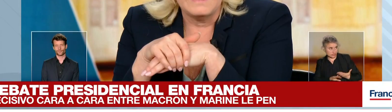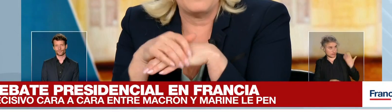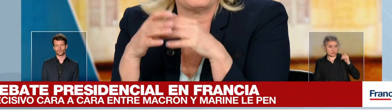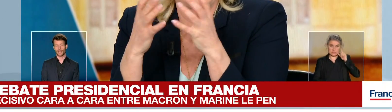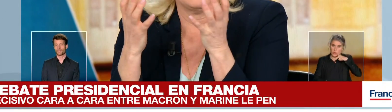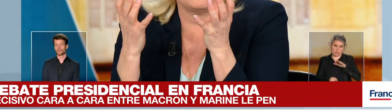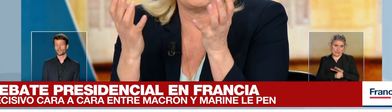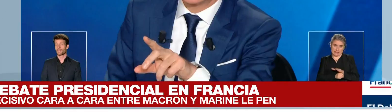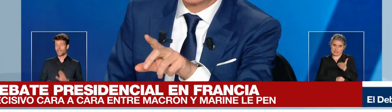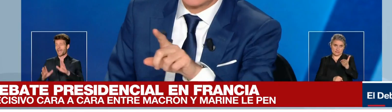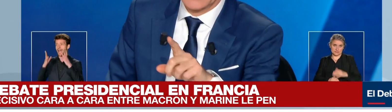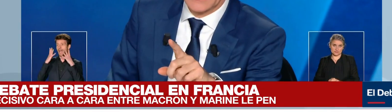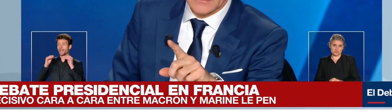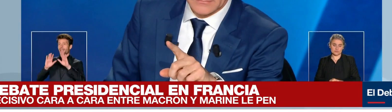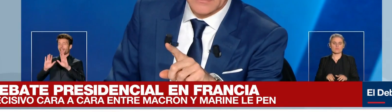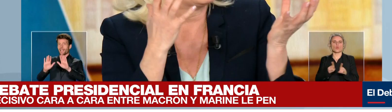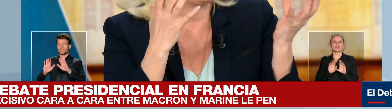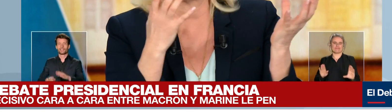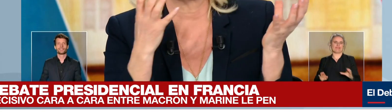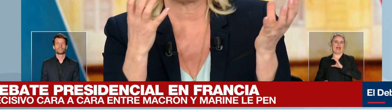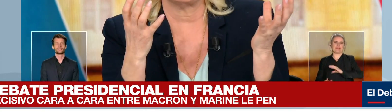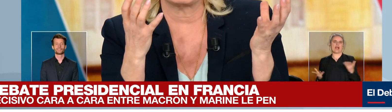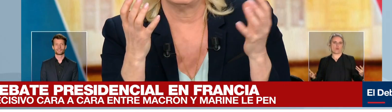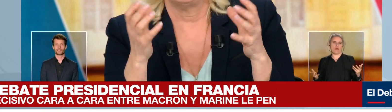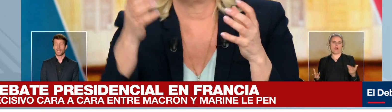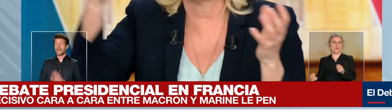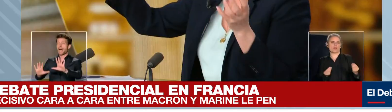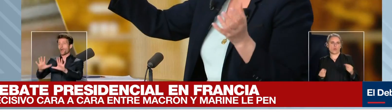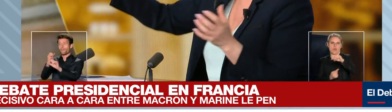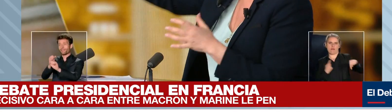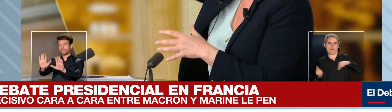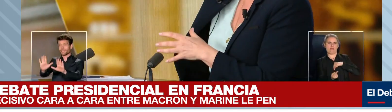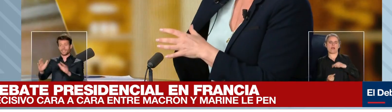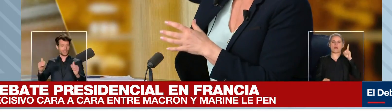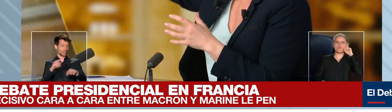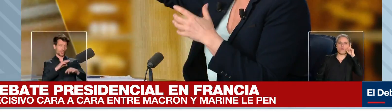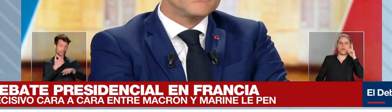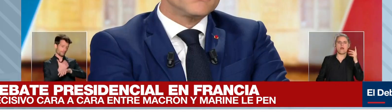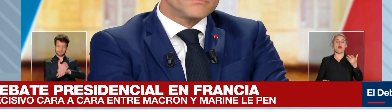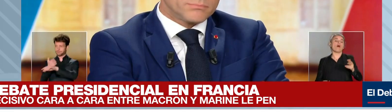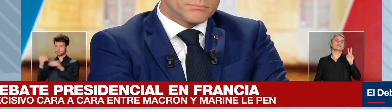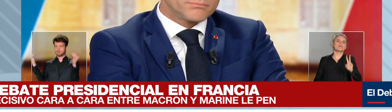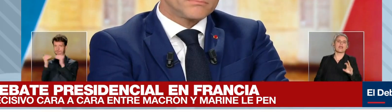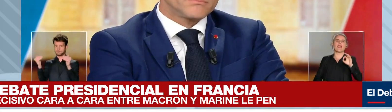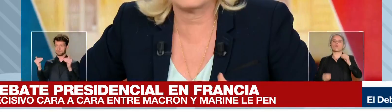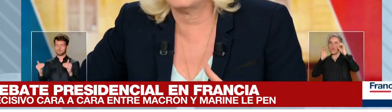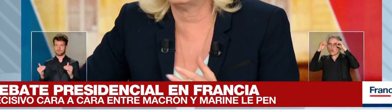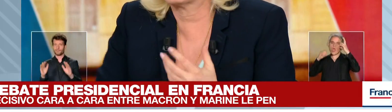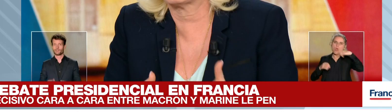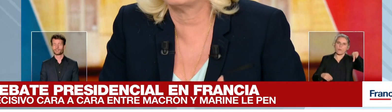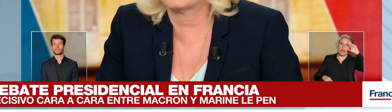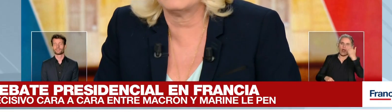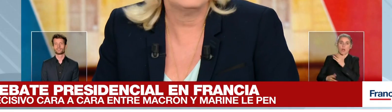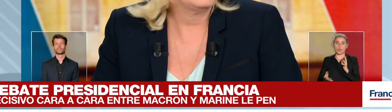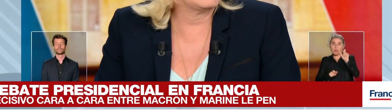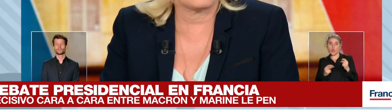y creo que no ha sido hecho. Señor Le Pen, estoy tratando de ponerme en los zapatos de las personas. Es cierto que estamos